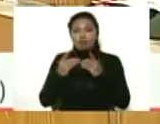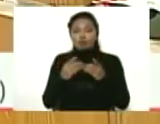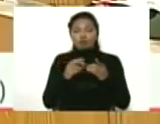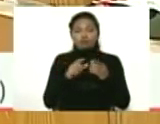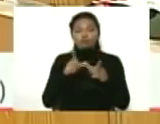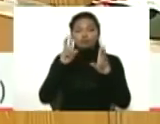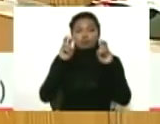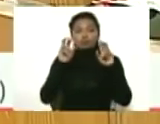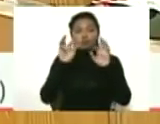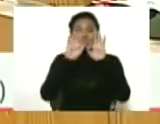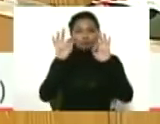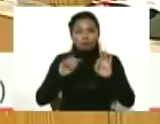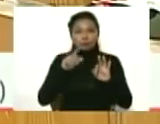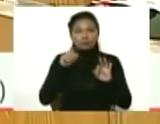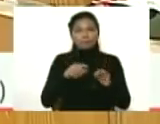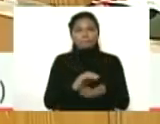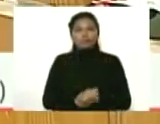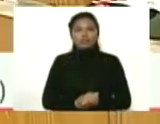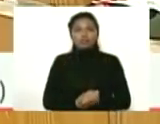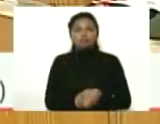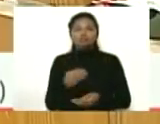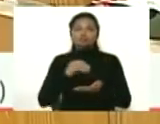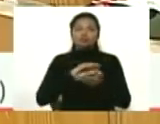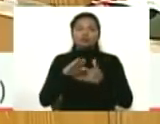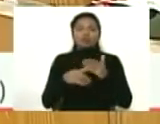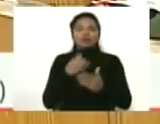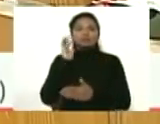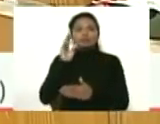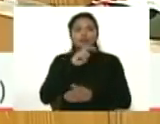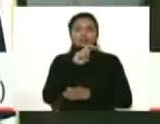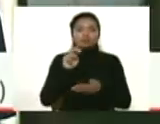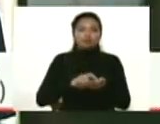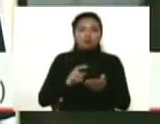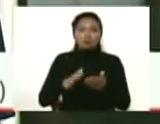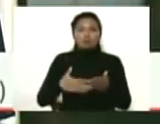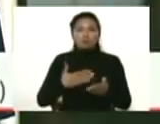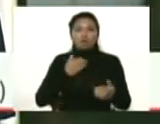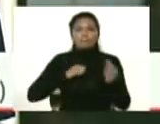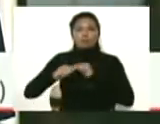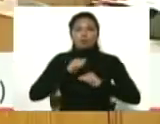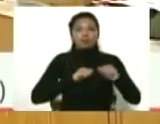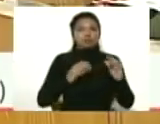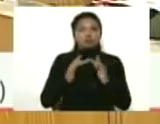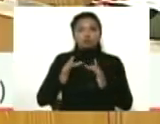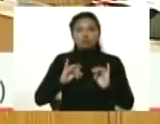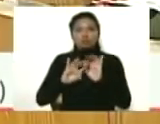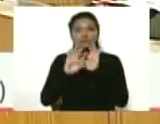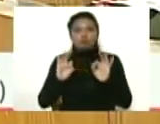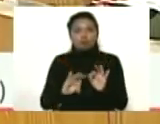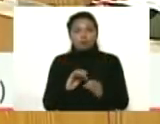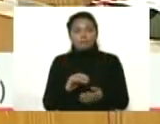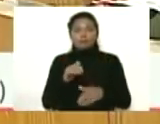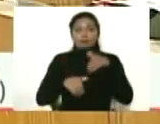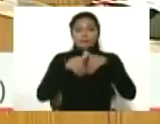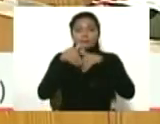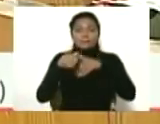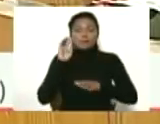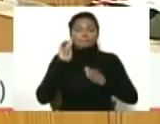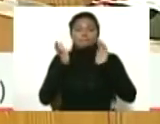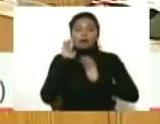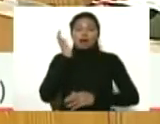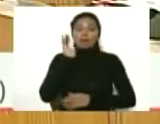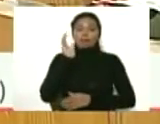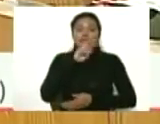dinámica. Y la dinámica implica que la Asamblea Nacional en desacato empezó a moverse en relación para que haya elecciones parlamentarias